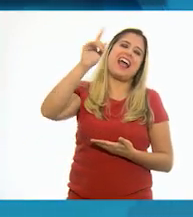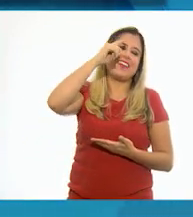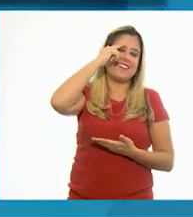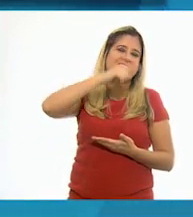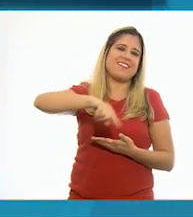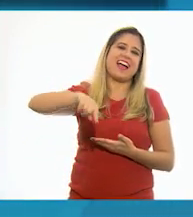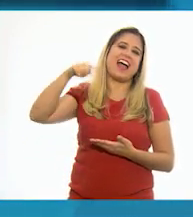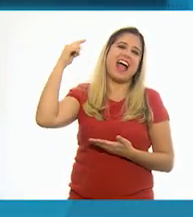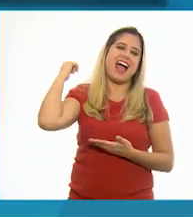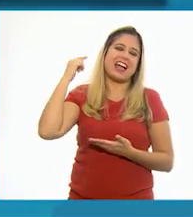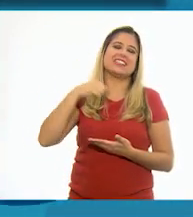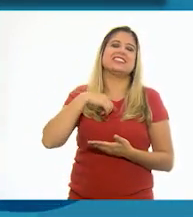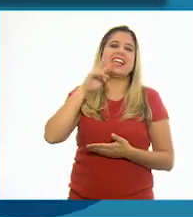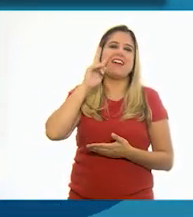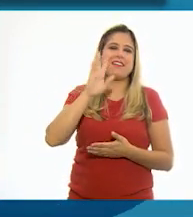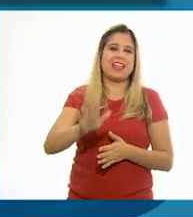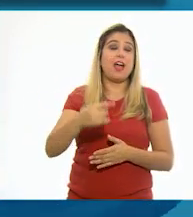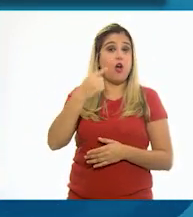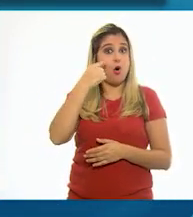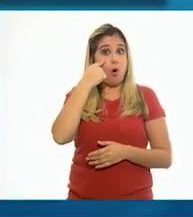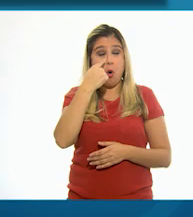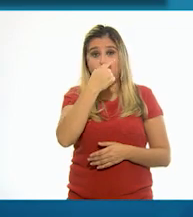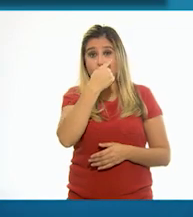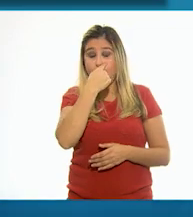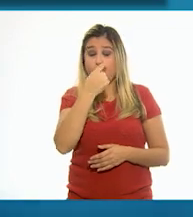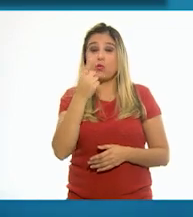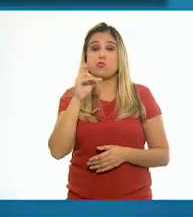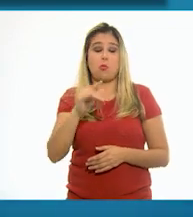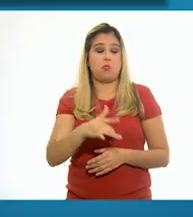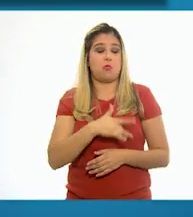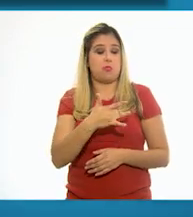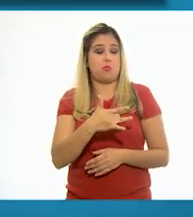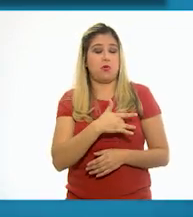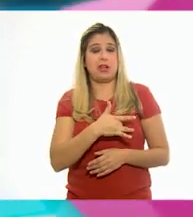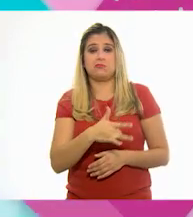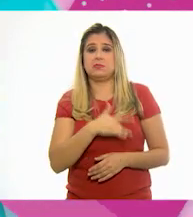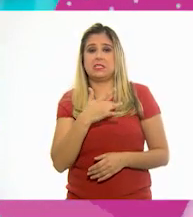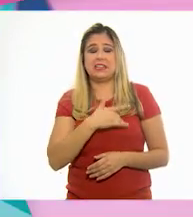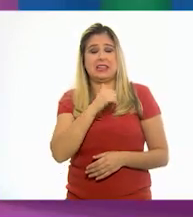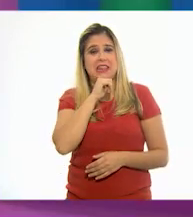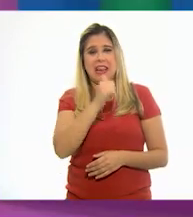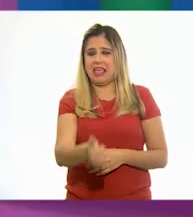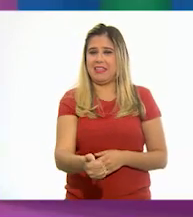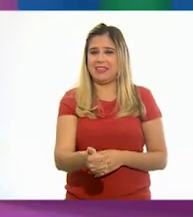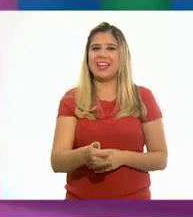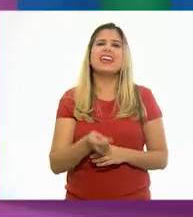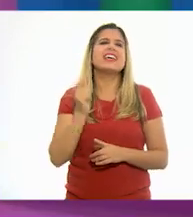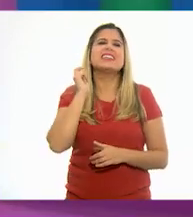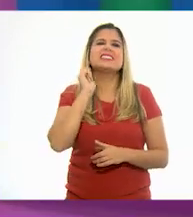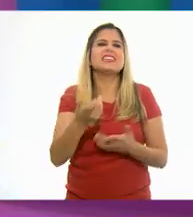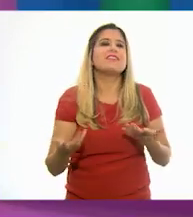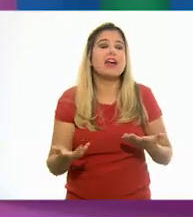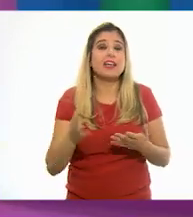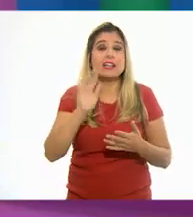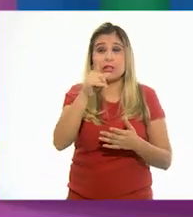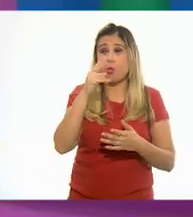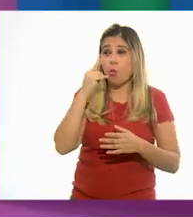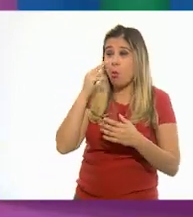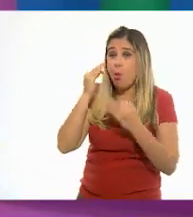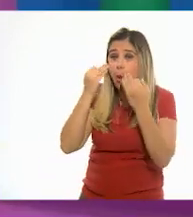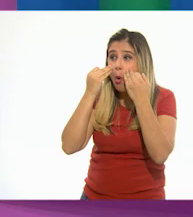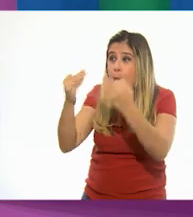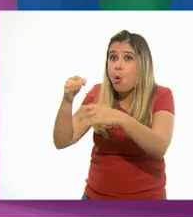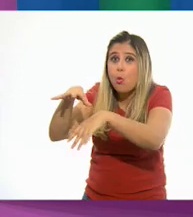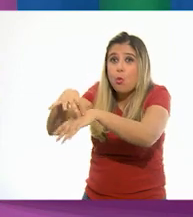fácil. Este me lo sé. Uh-huh. Es ojos que no ven, corazón que no siente. y significa que si no ves lo que